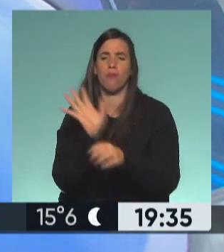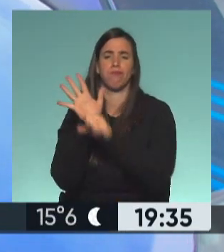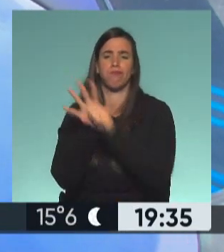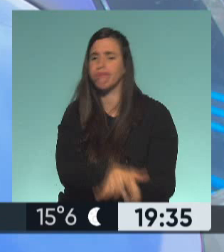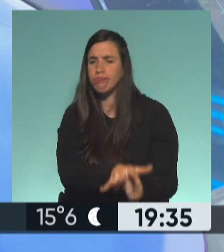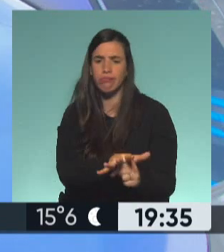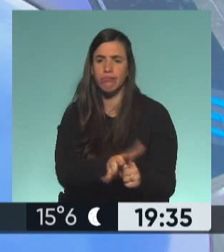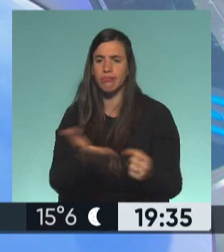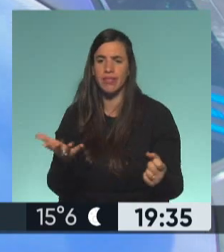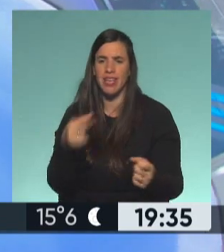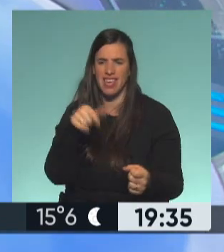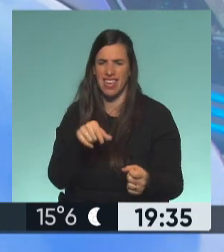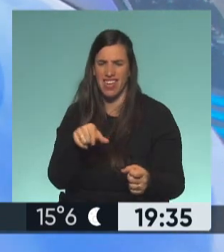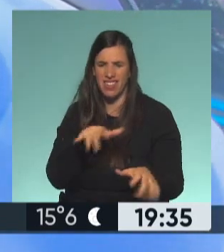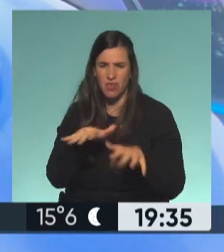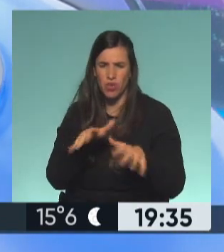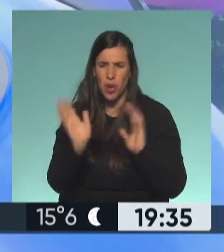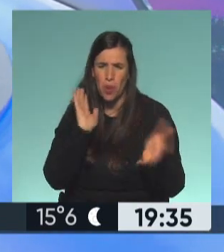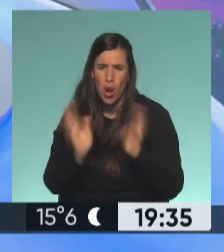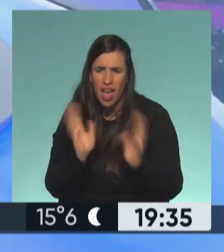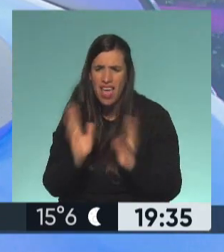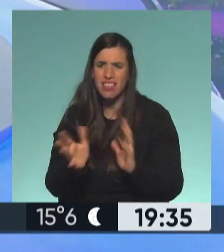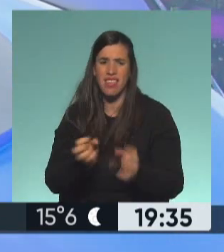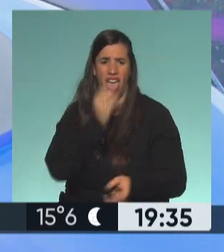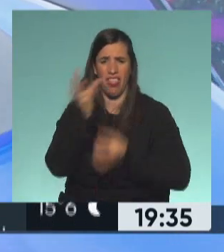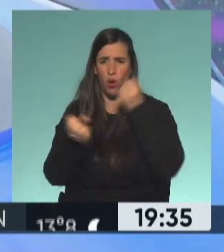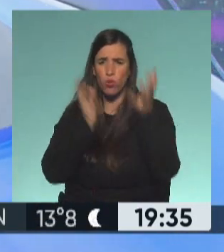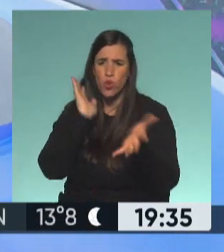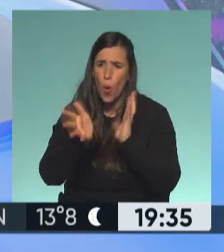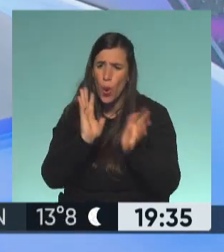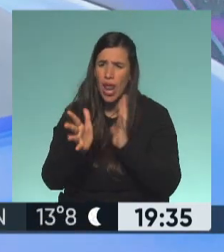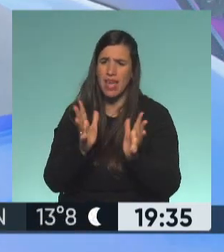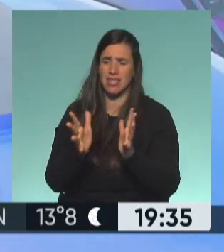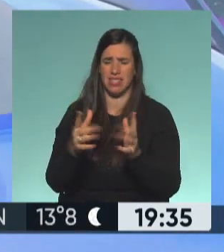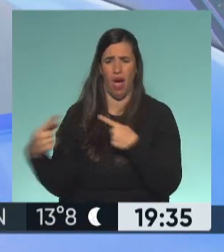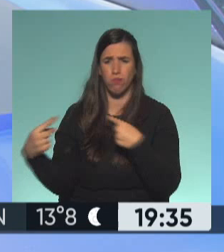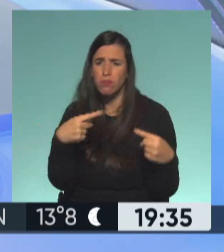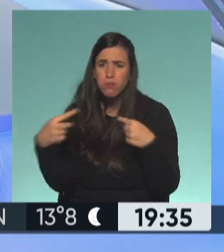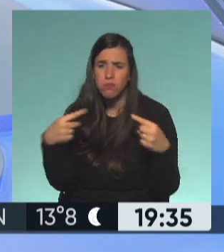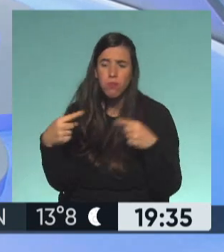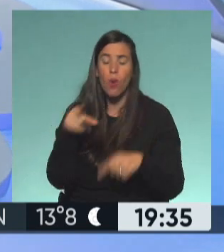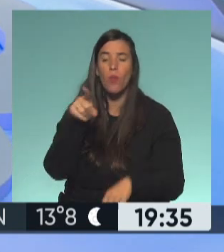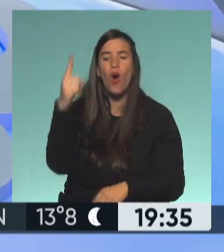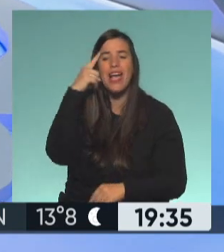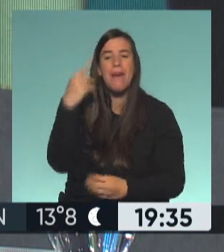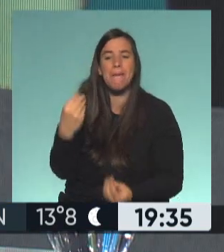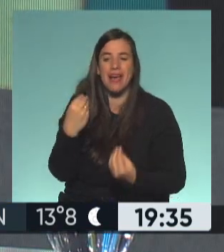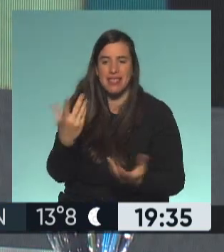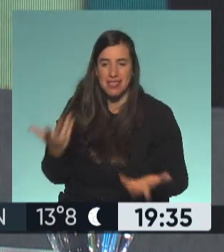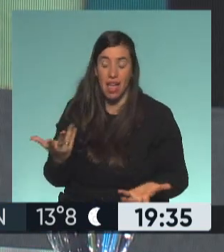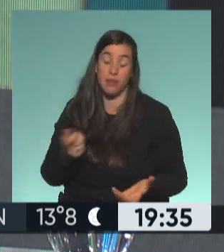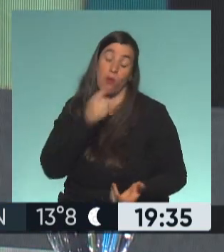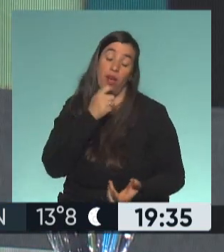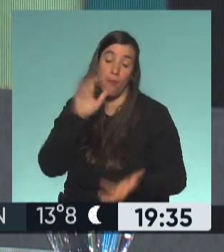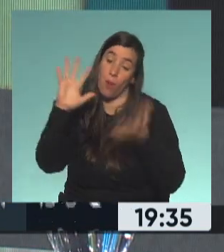plantear escenas de mucha violencia, incluso discursos también de mucha violencia y tensión. Con respecto a eso, ¿cómo lo estás viendo? ¿Qué pensás en cuanto a que es Milei también